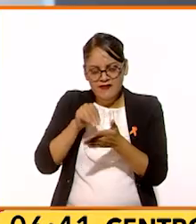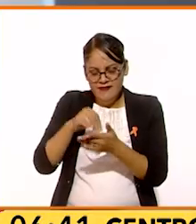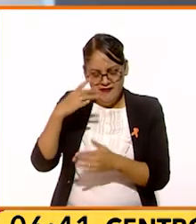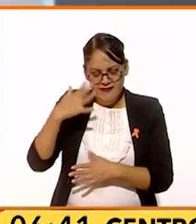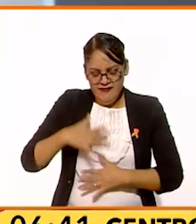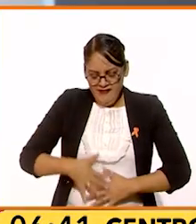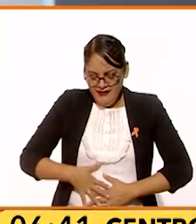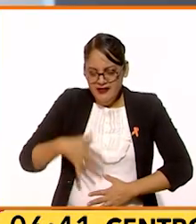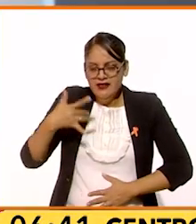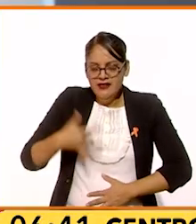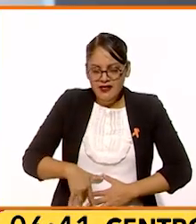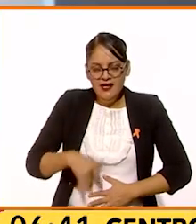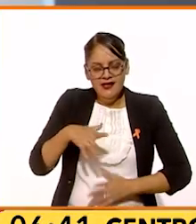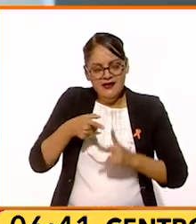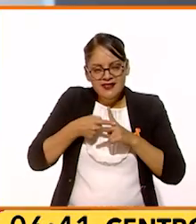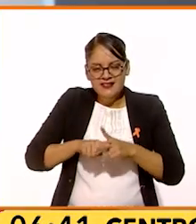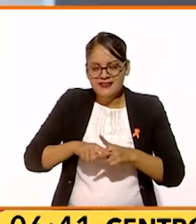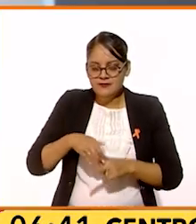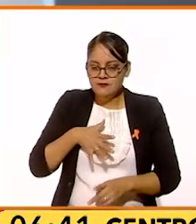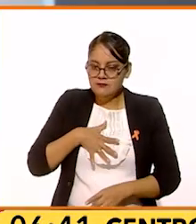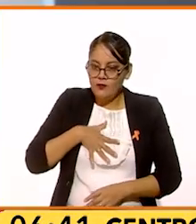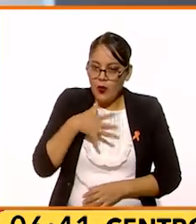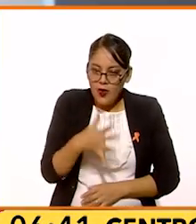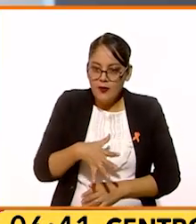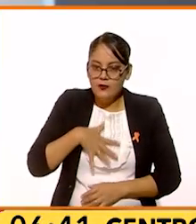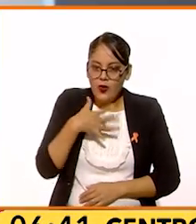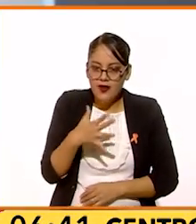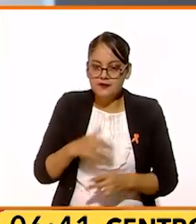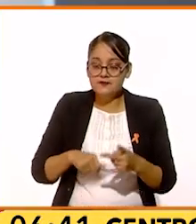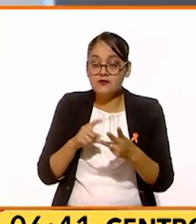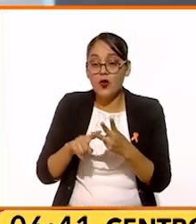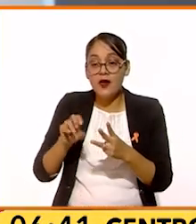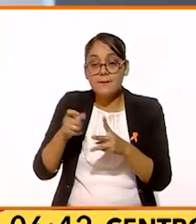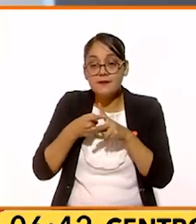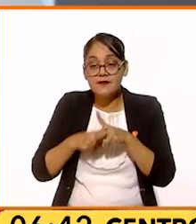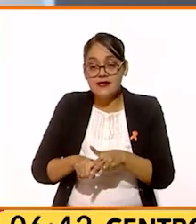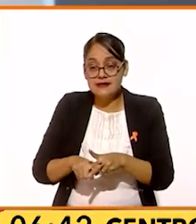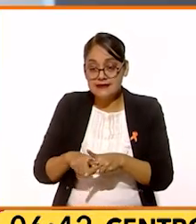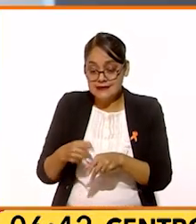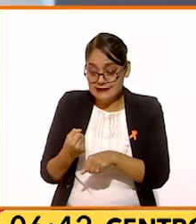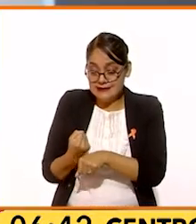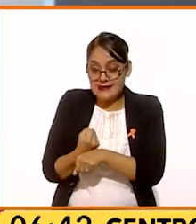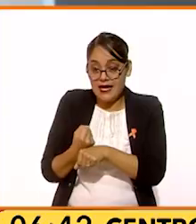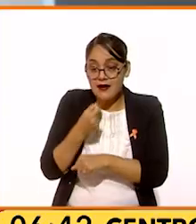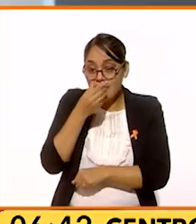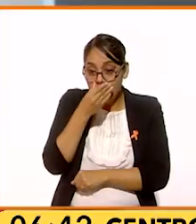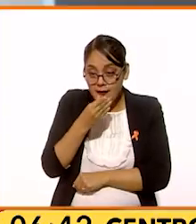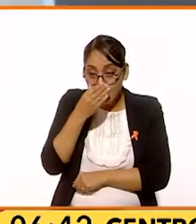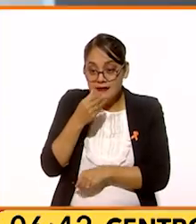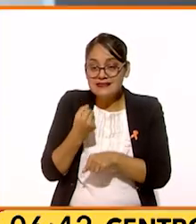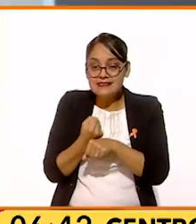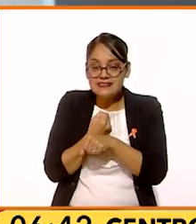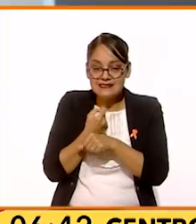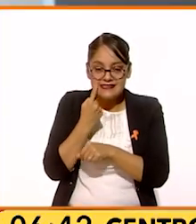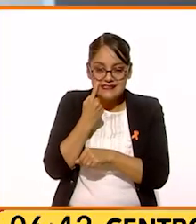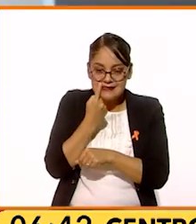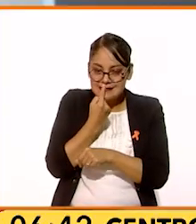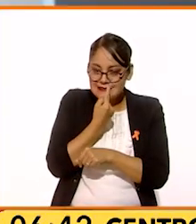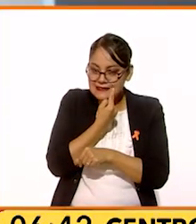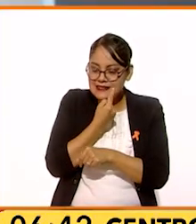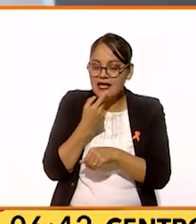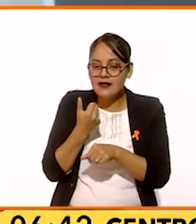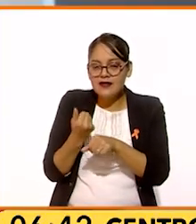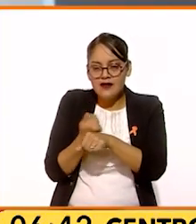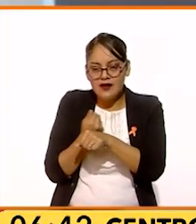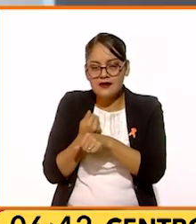dolor abdominal, empiezan a haber vómitos o empieza a haber datos de sangrado, ya sea de la nariz, de las encías o empezar a